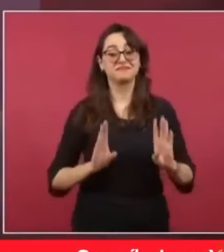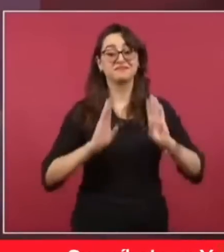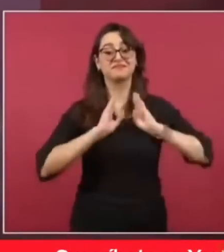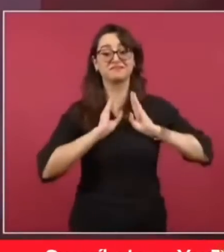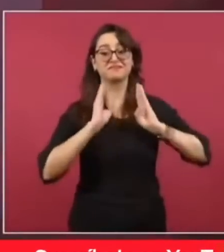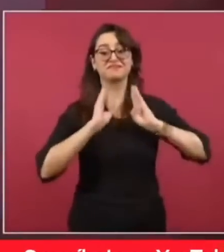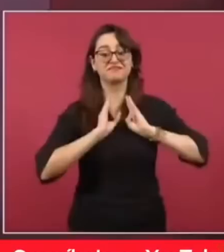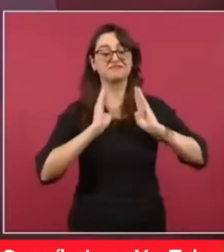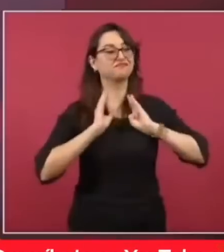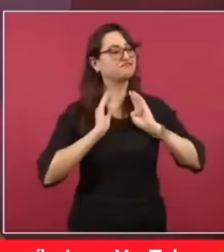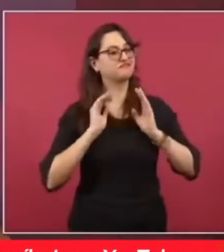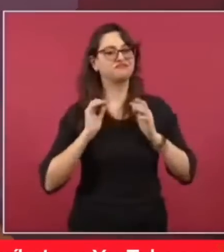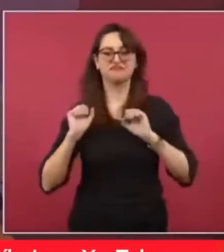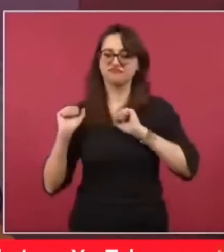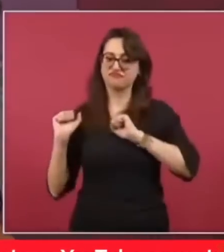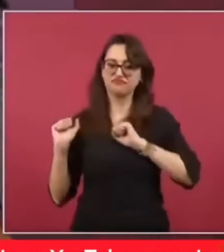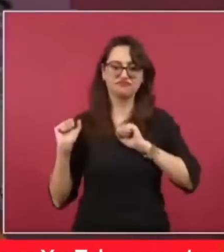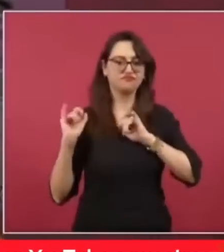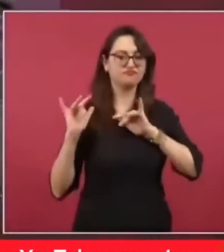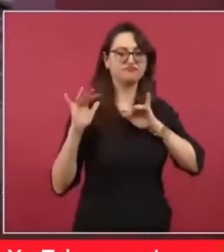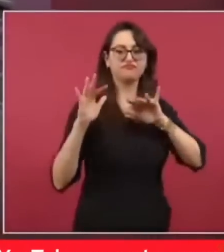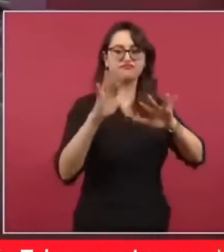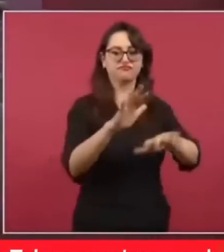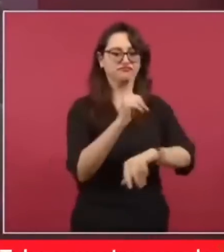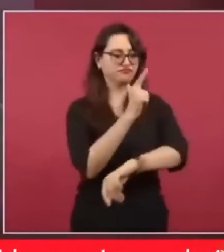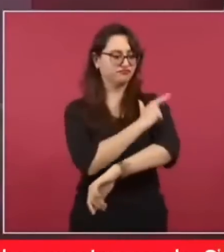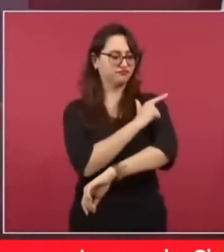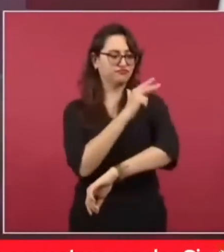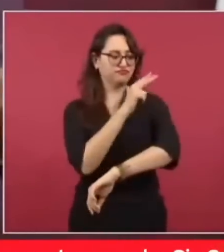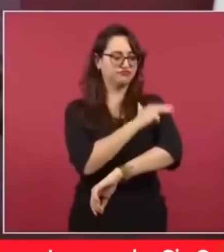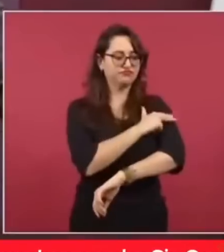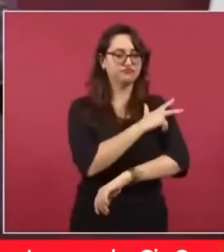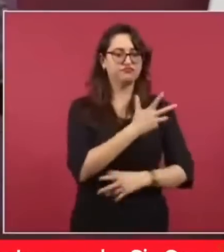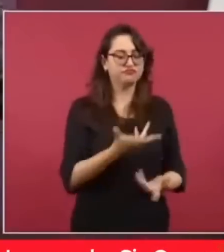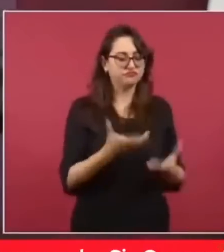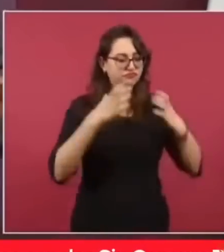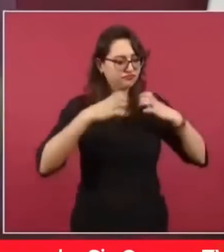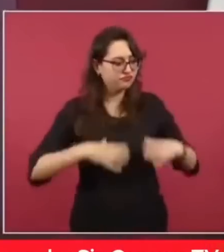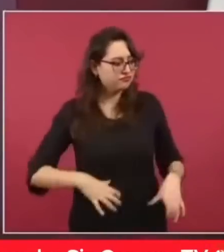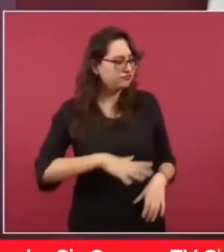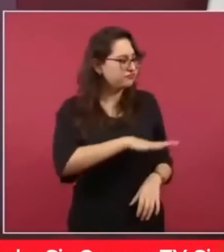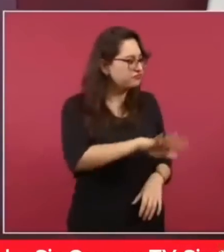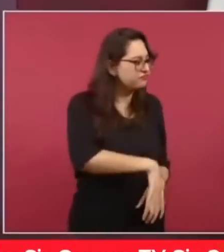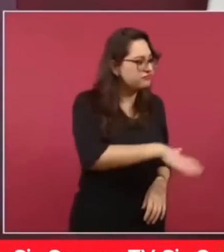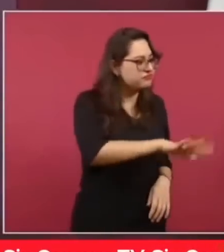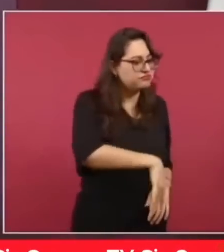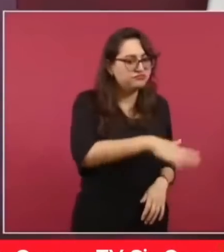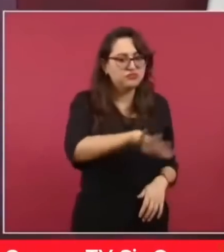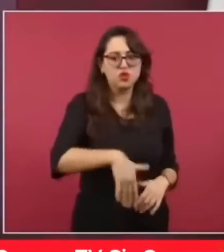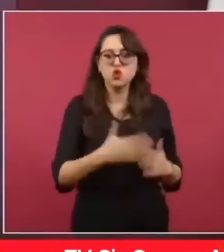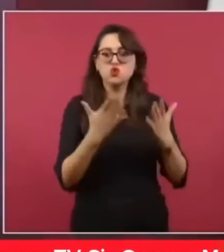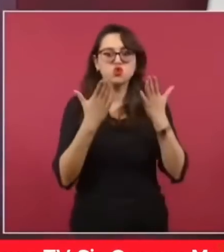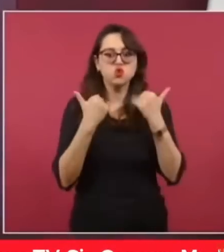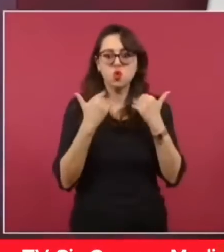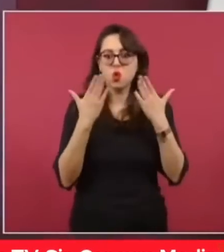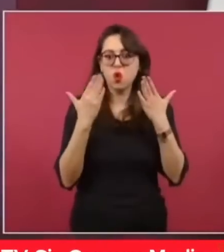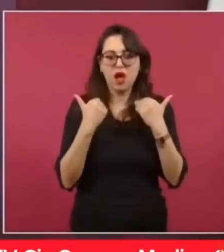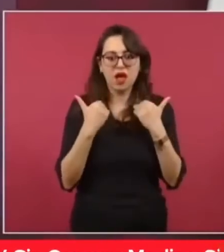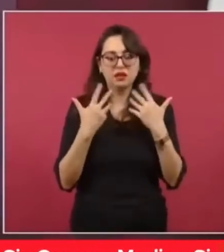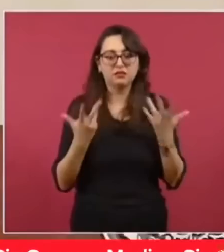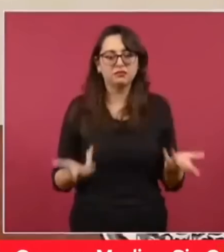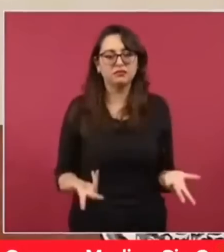por toda la zona, la Guardia Nacional, el Ejército, no se había encontrado nada. Y de